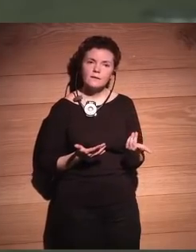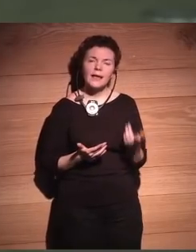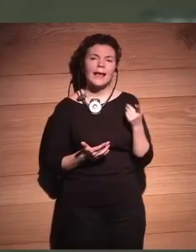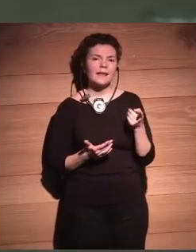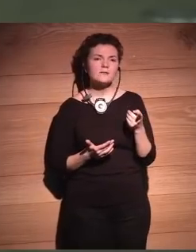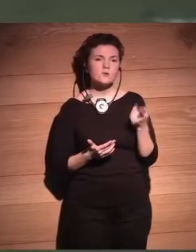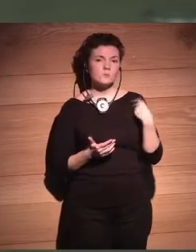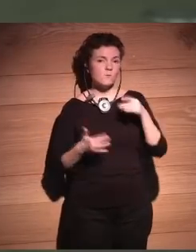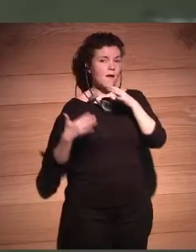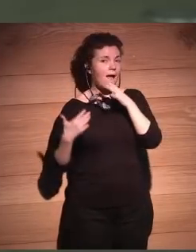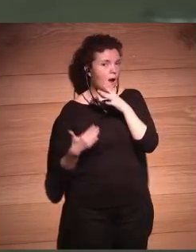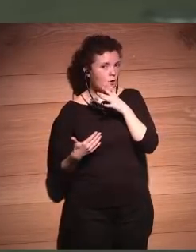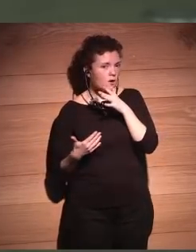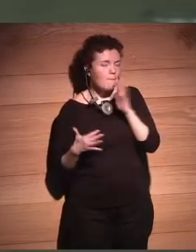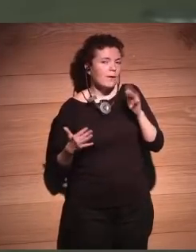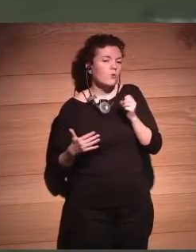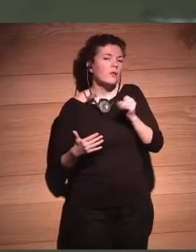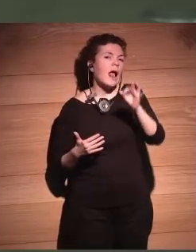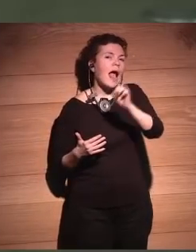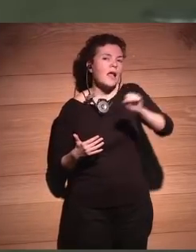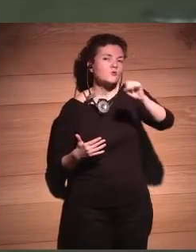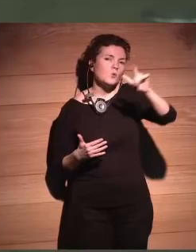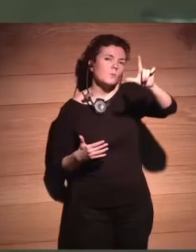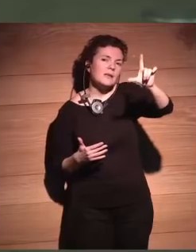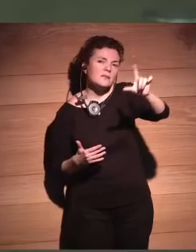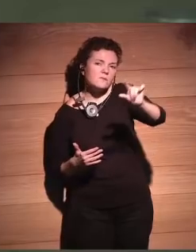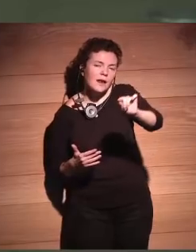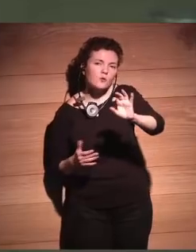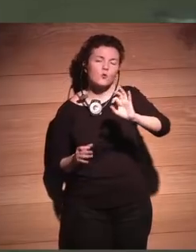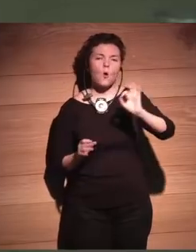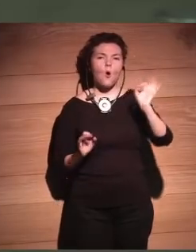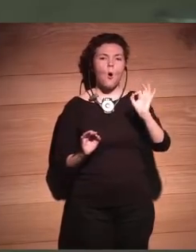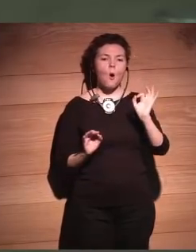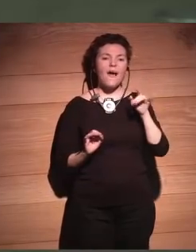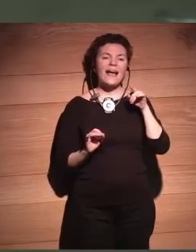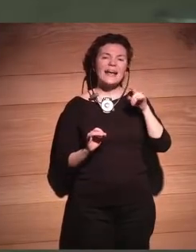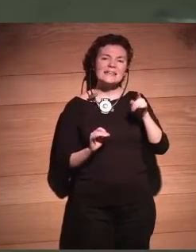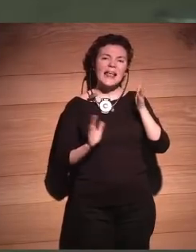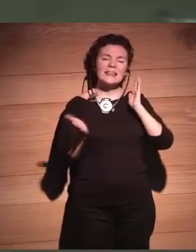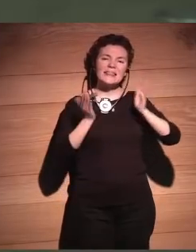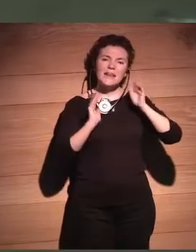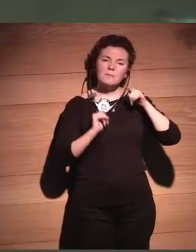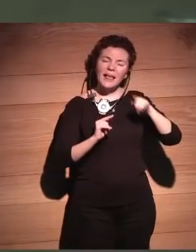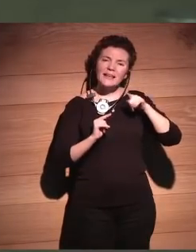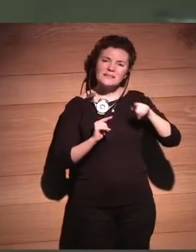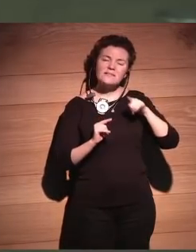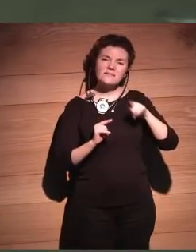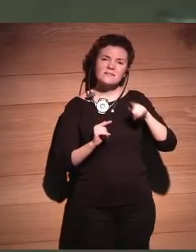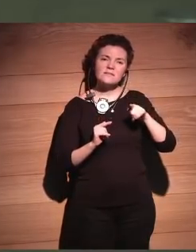¿Esto es lo que cuesta ahora y no dentro de un tiempo bajará el precio? ¿O este tipo de terapias que